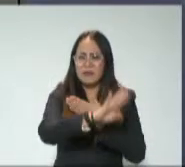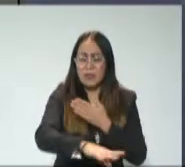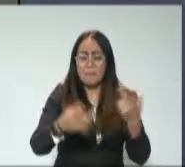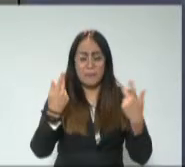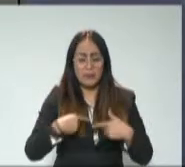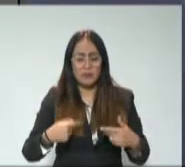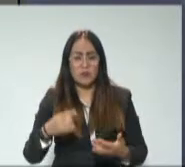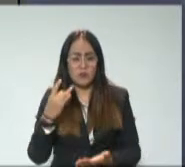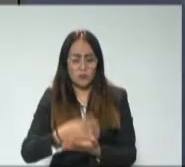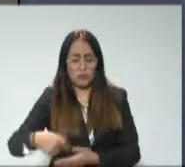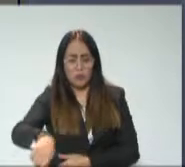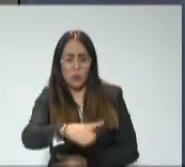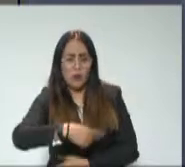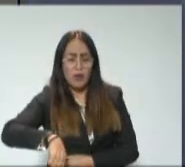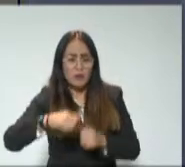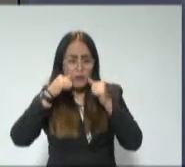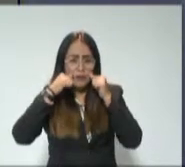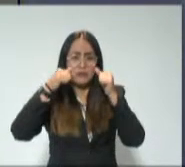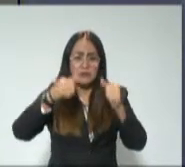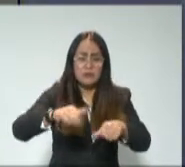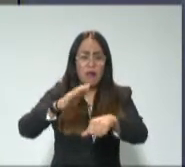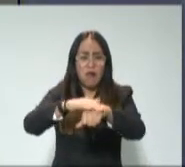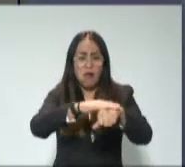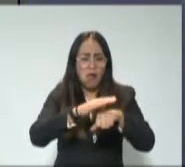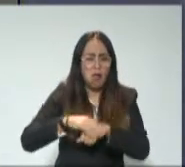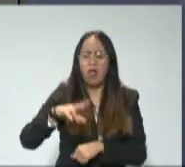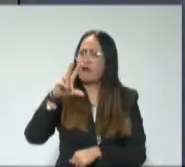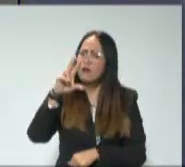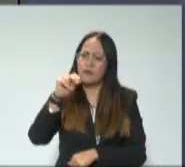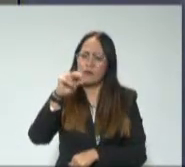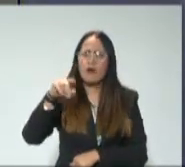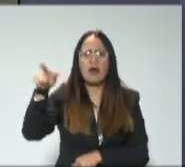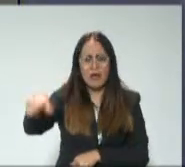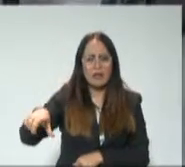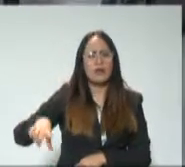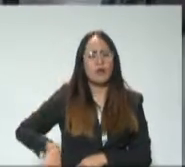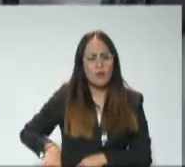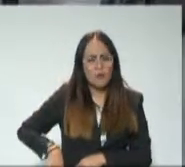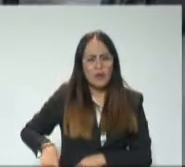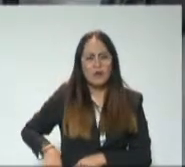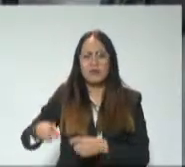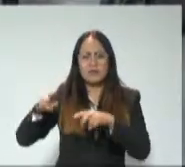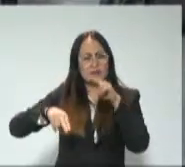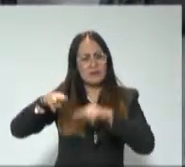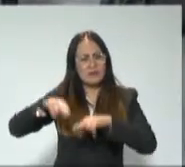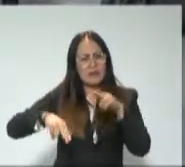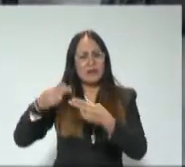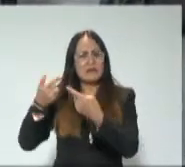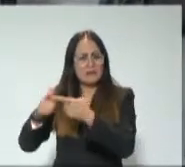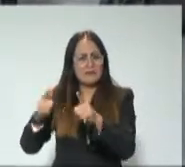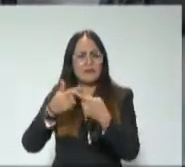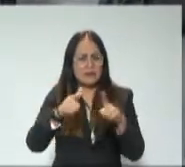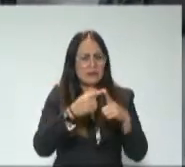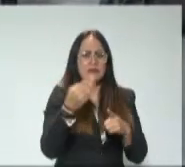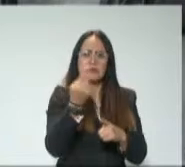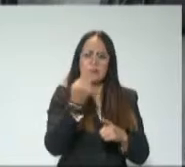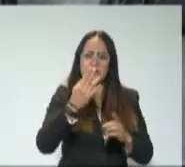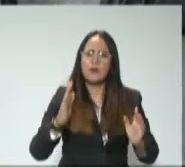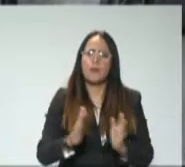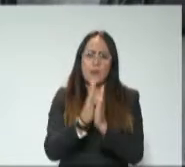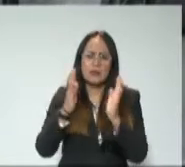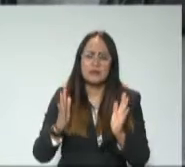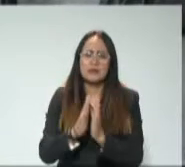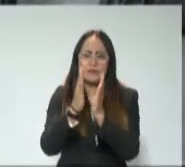el desmantelamiento requiere de al menos la participación de los tres poderes públicos y de todos los niveles de gobierno y el combate a la